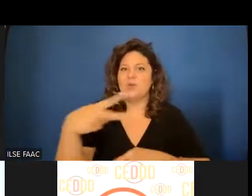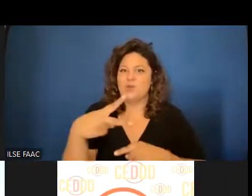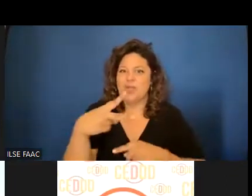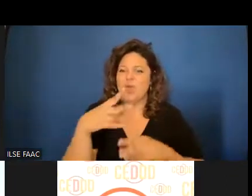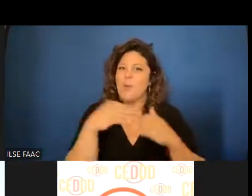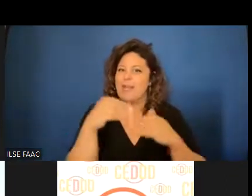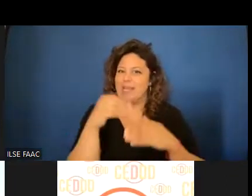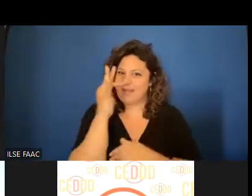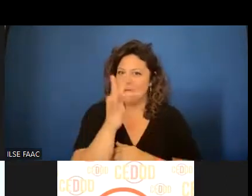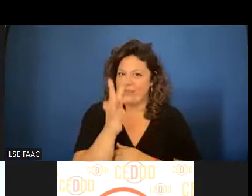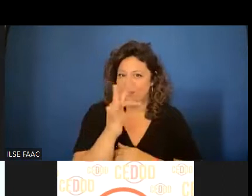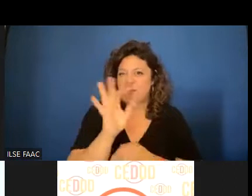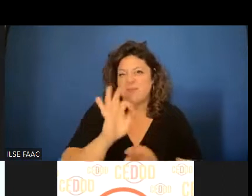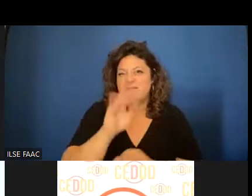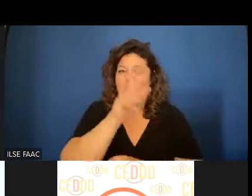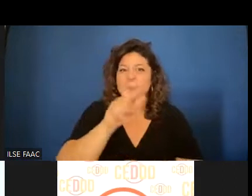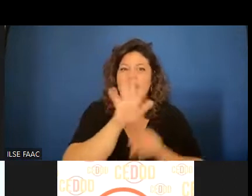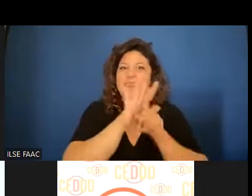con discapacidad?